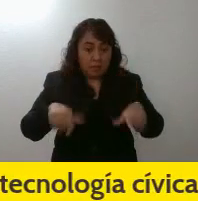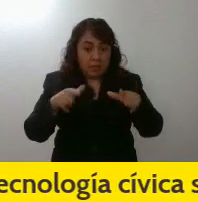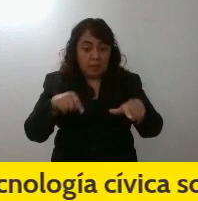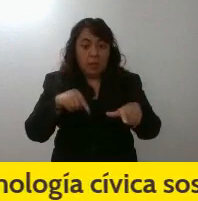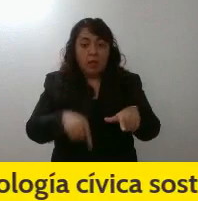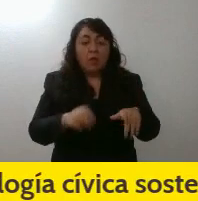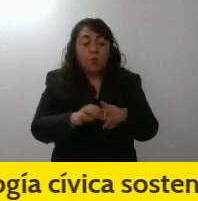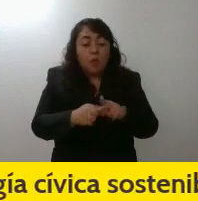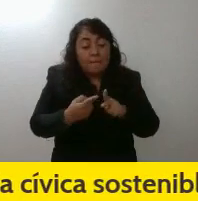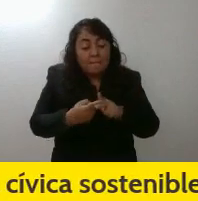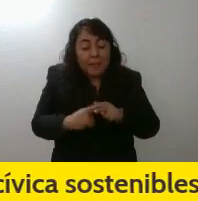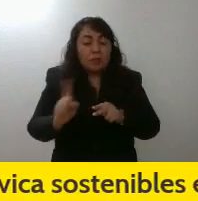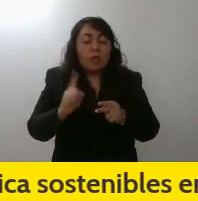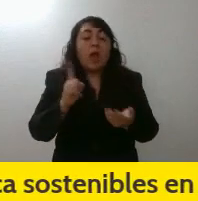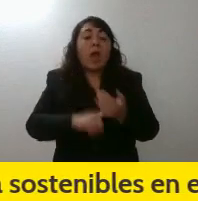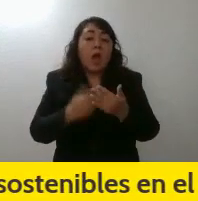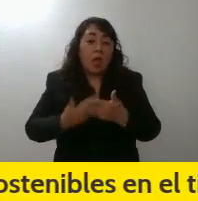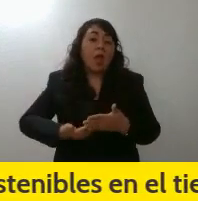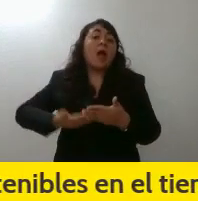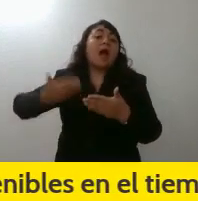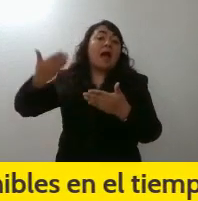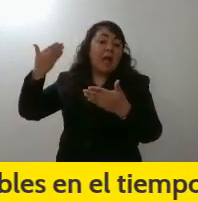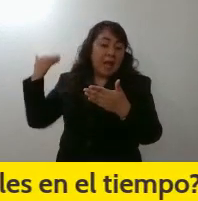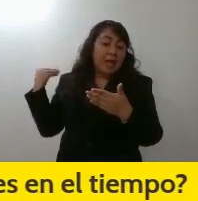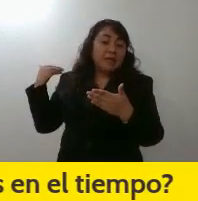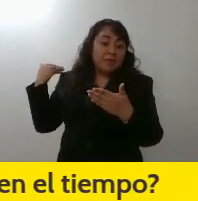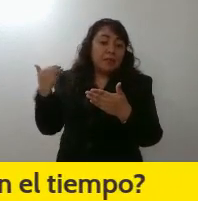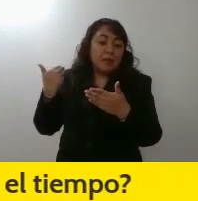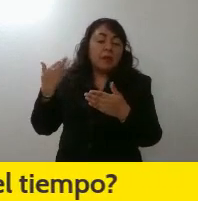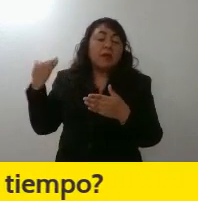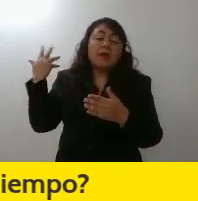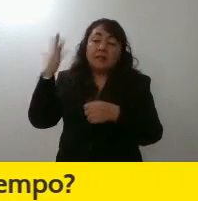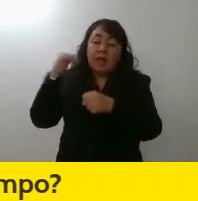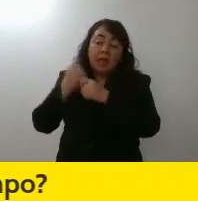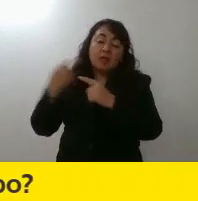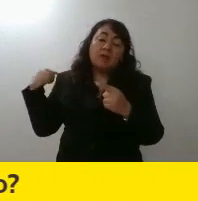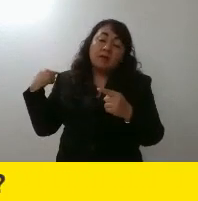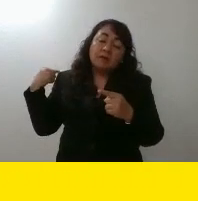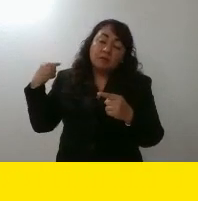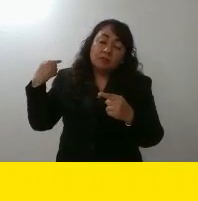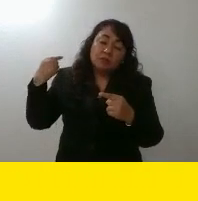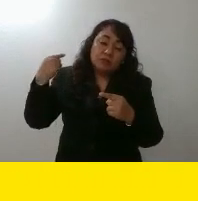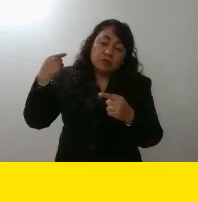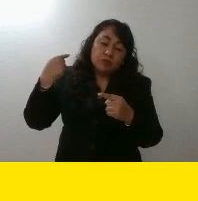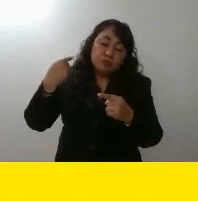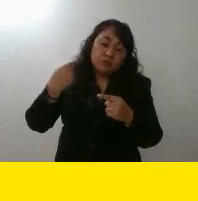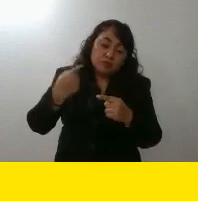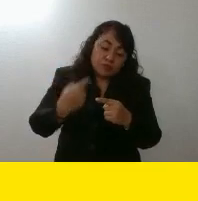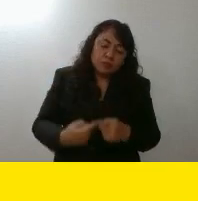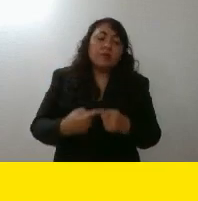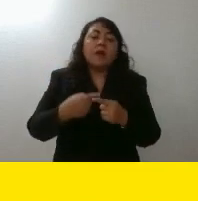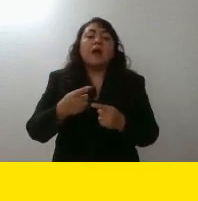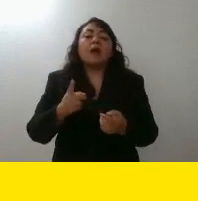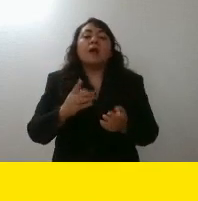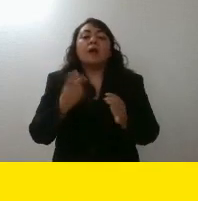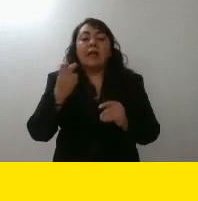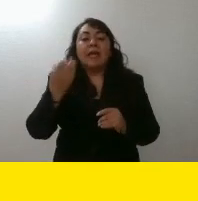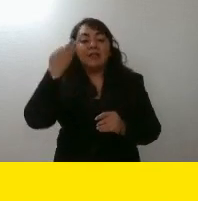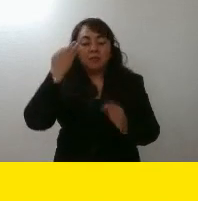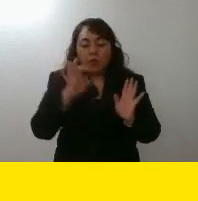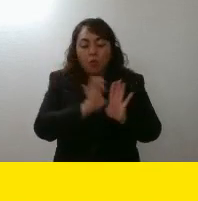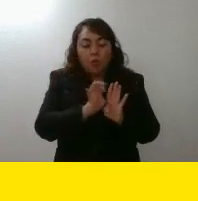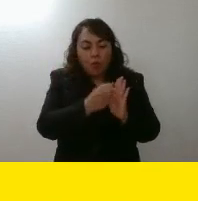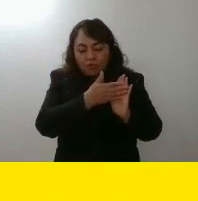recién empieza o que se está creando, sino que tuvo su recorrido, que producto de eso también tuvo sus inconvenientes, evidentemente. Entonces